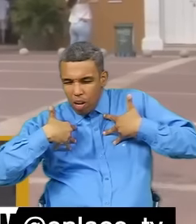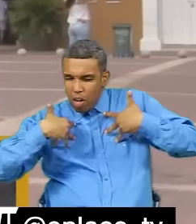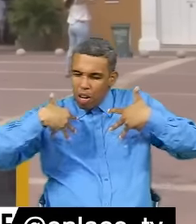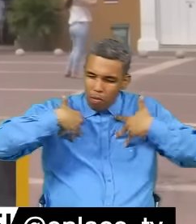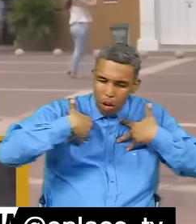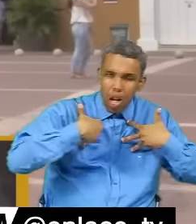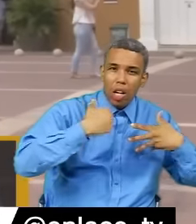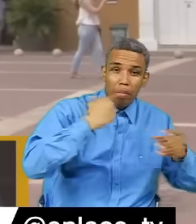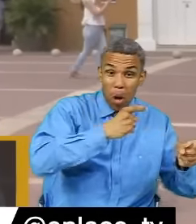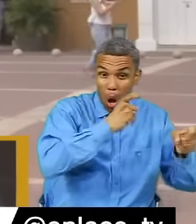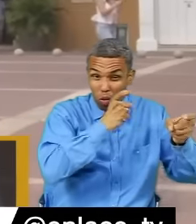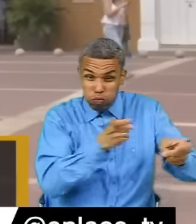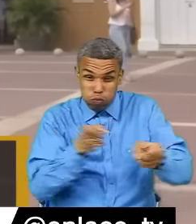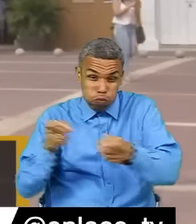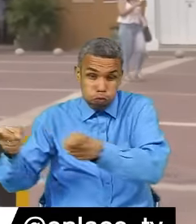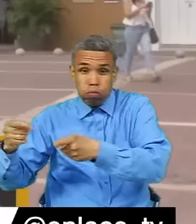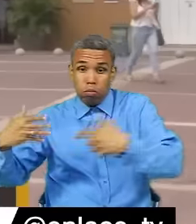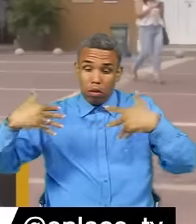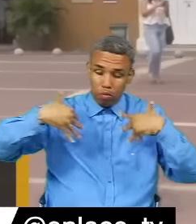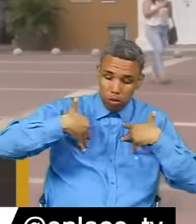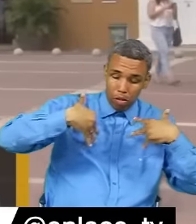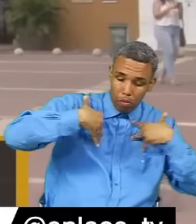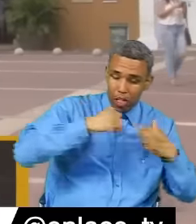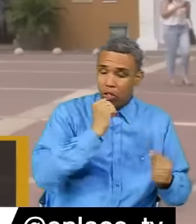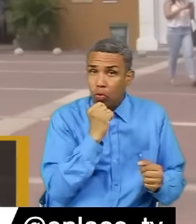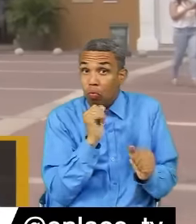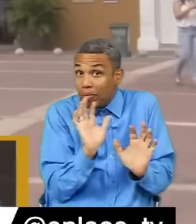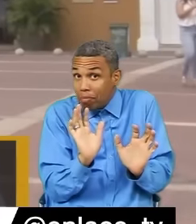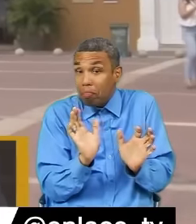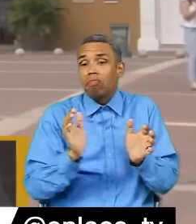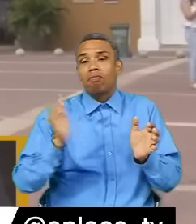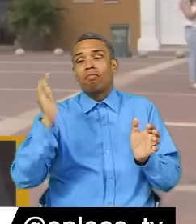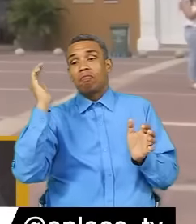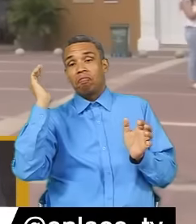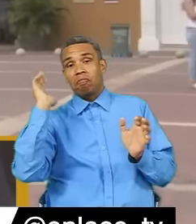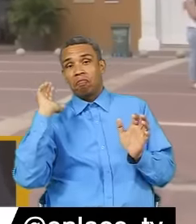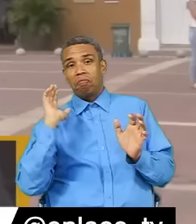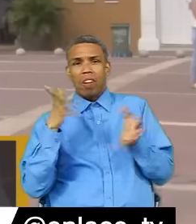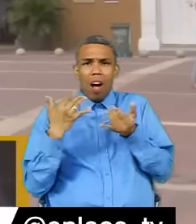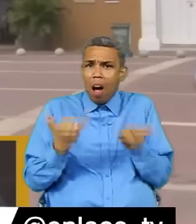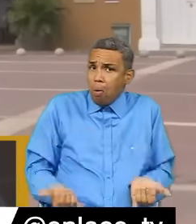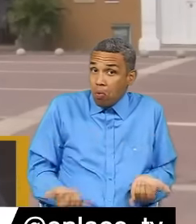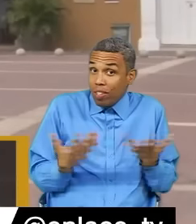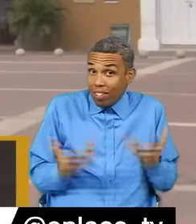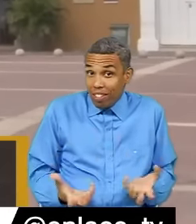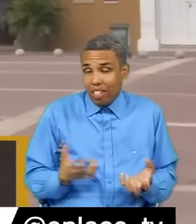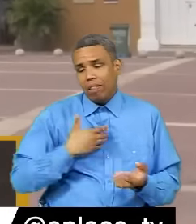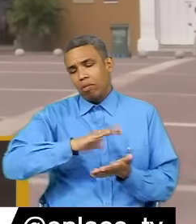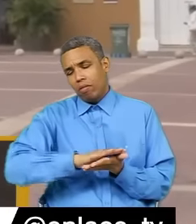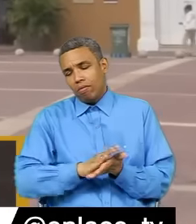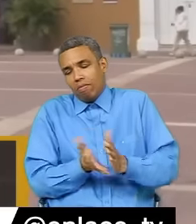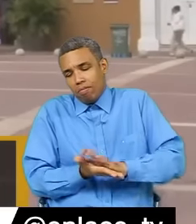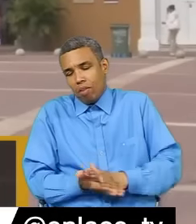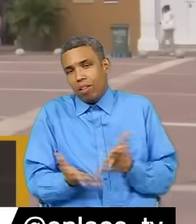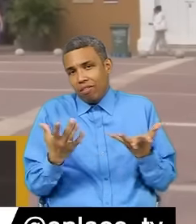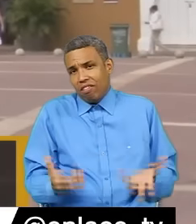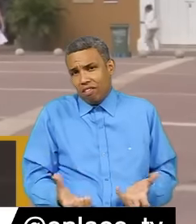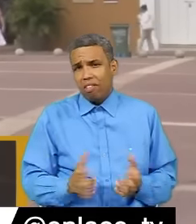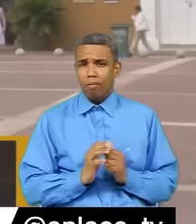considero que si somos parte esencial dentro de este proceso y si hemos sido parte, pues lo más lógico es que tengamos nosotros